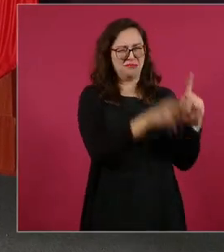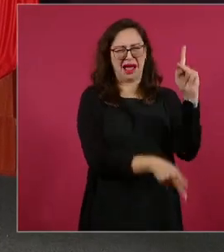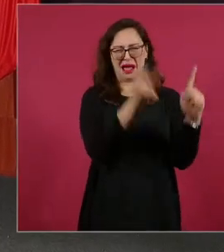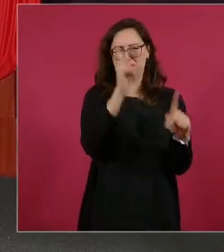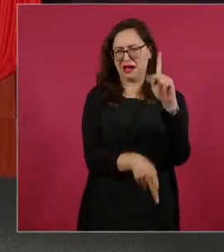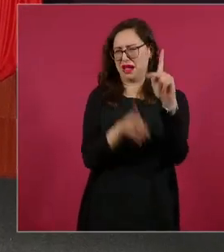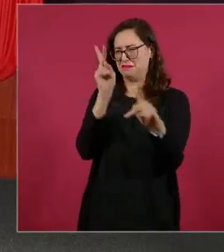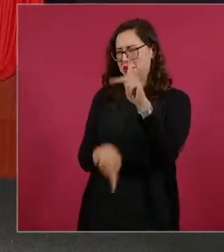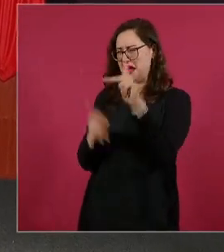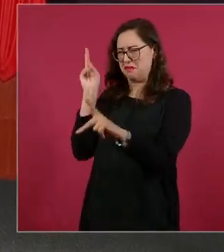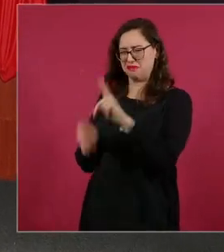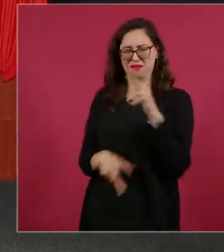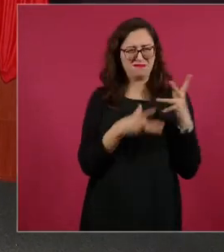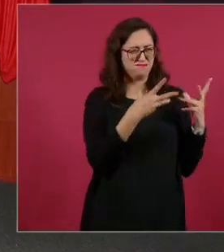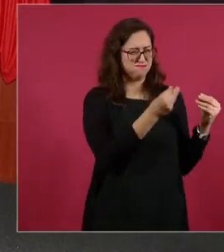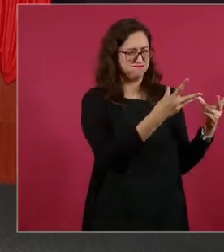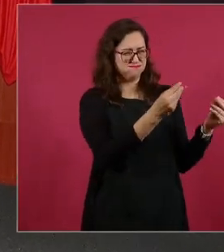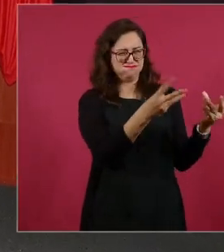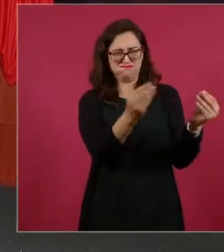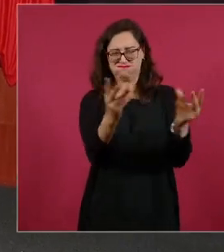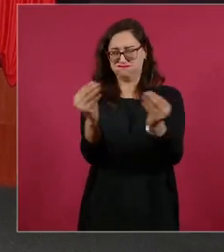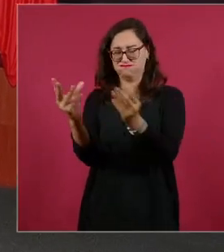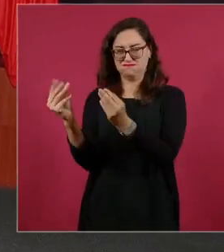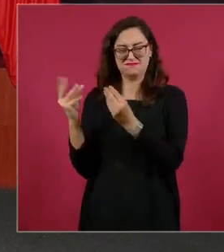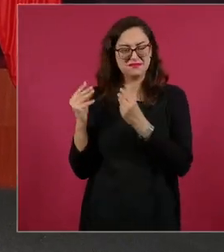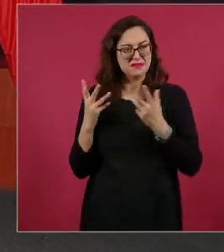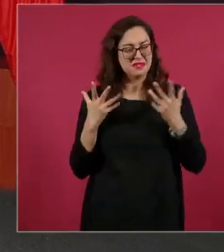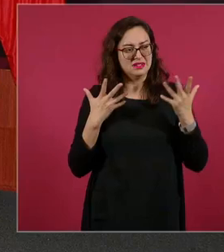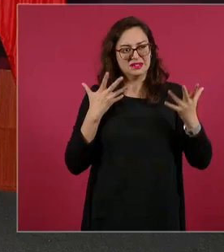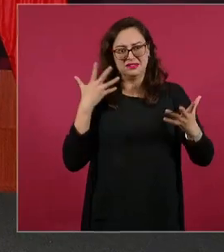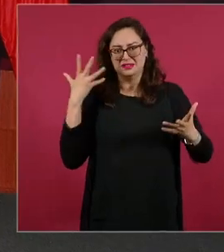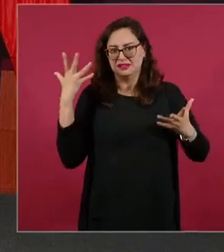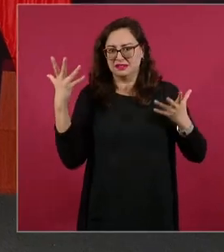ahorita les voy a mostrar otro puente que encontramos